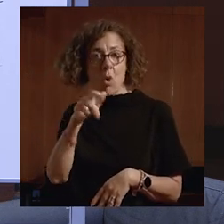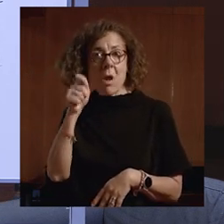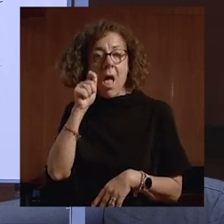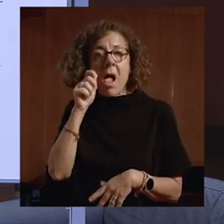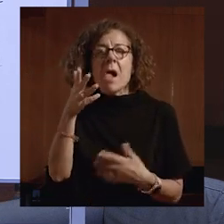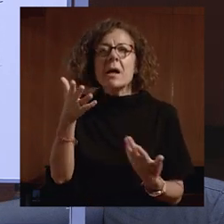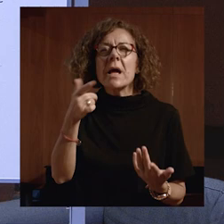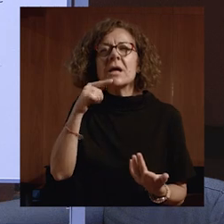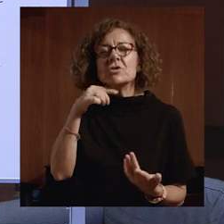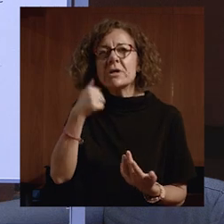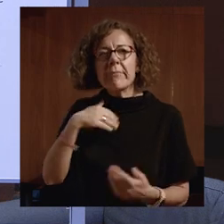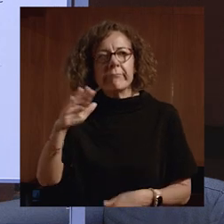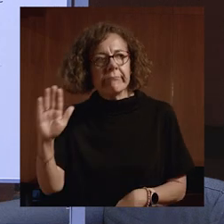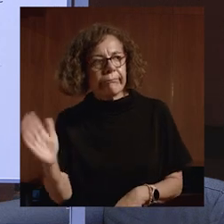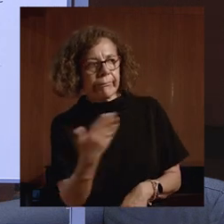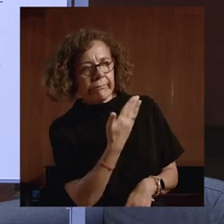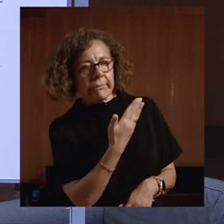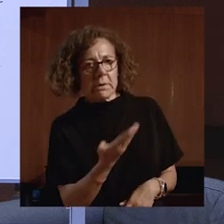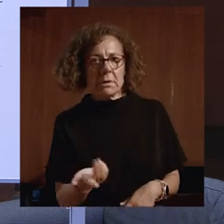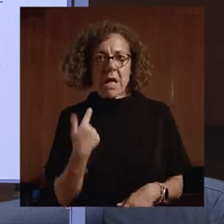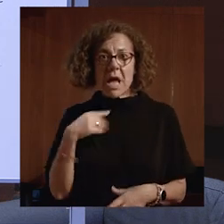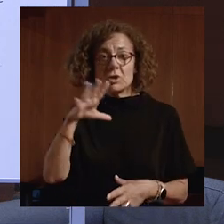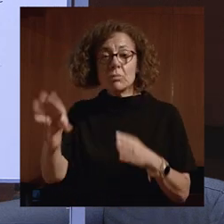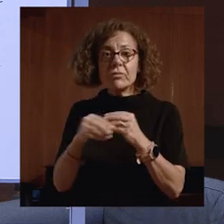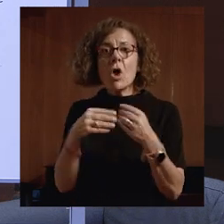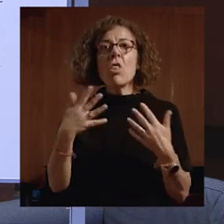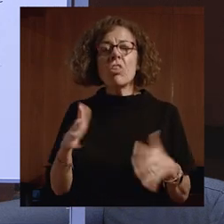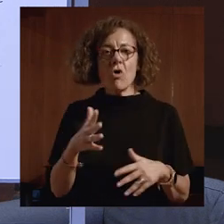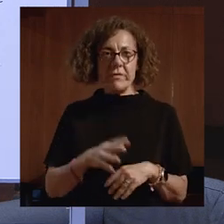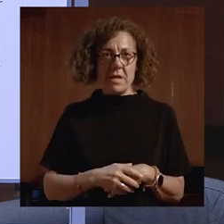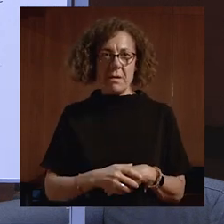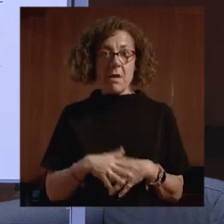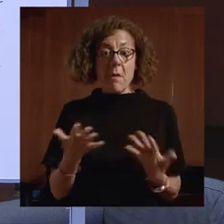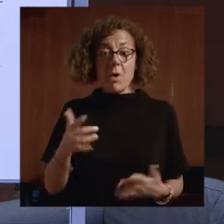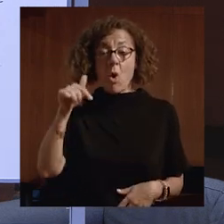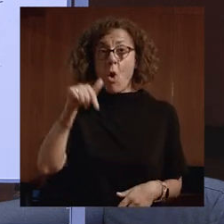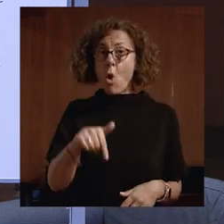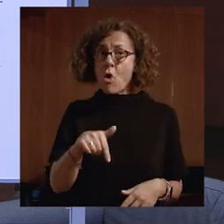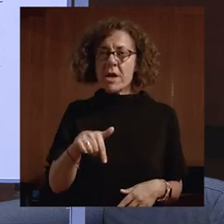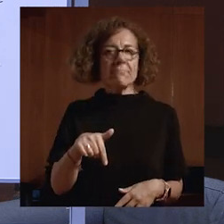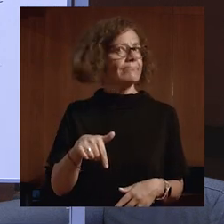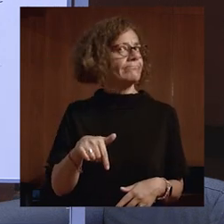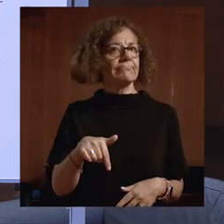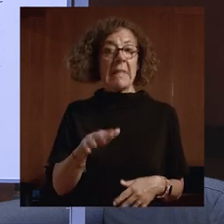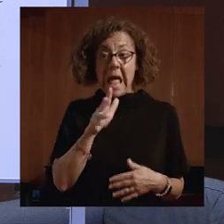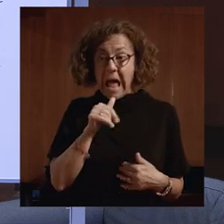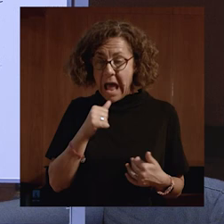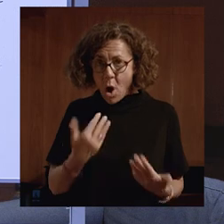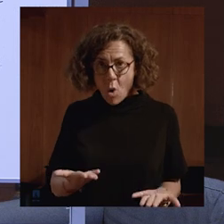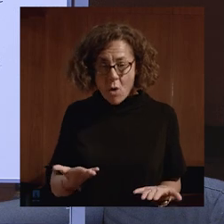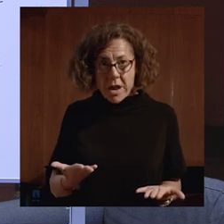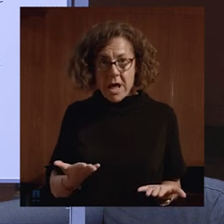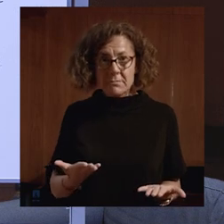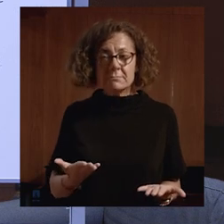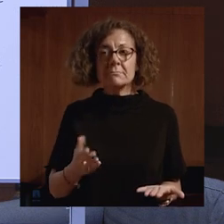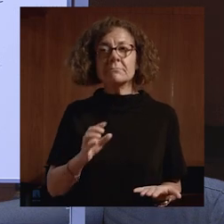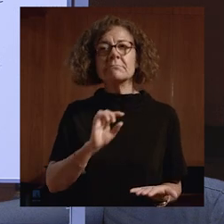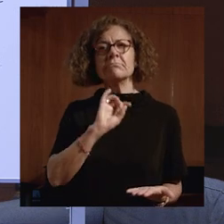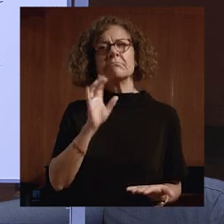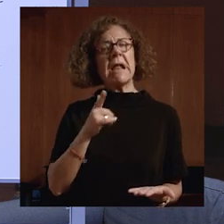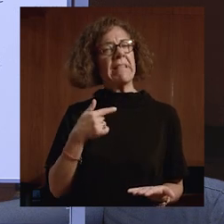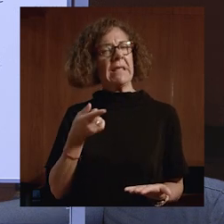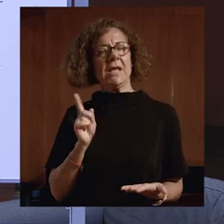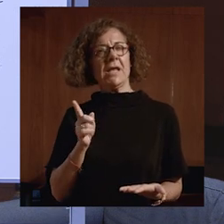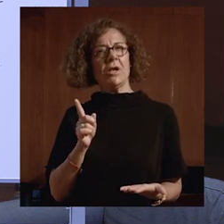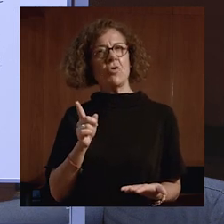eso? ¿Dónde ha quedado eso? No lo sé. Pero hoy en día no somos, ahora mismo, parece ser,